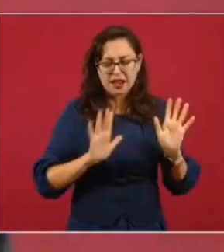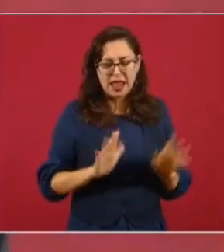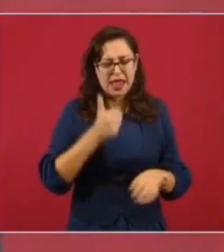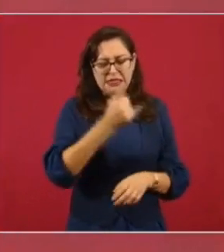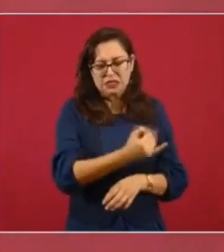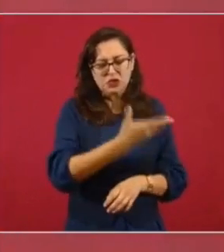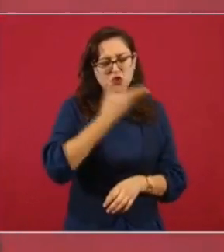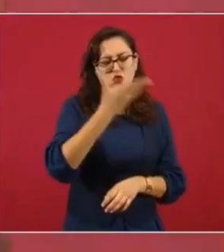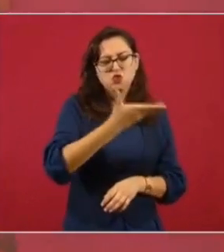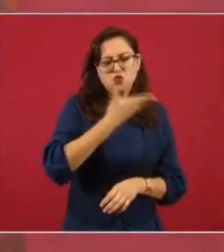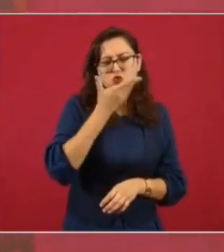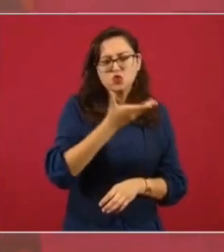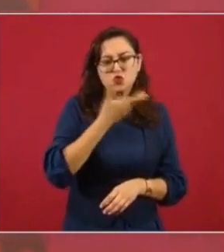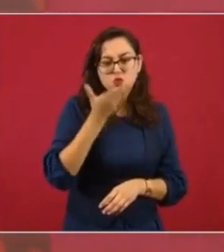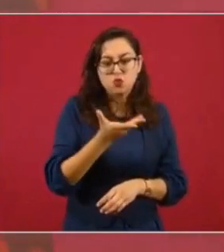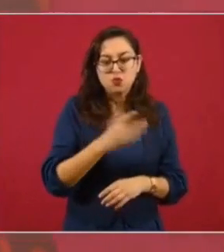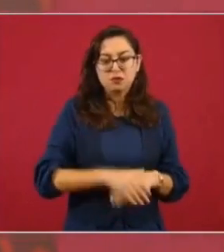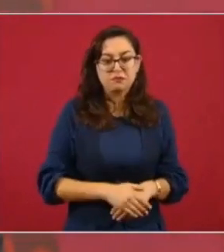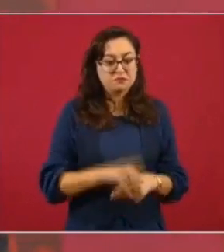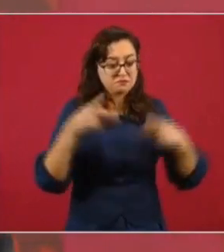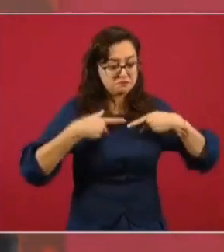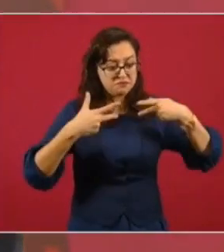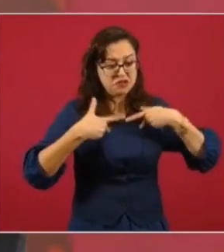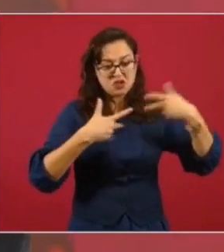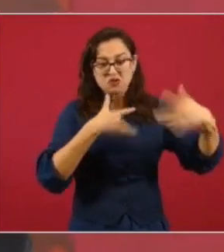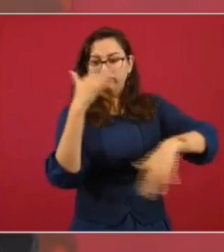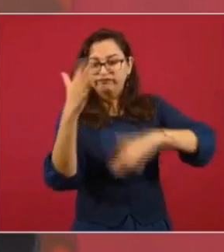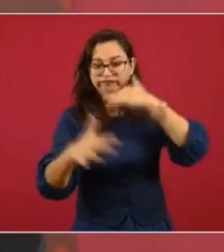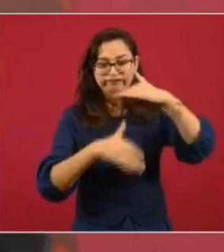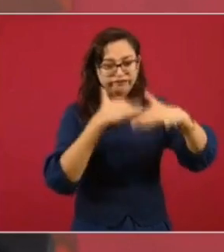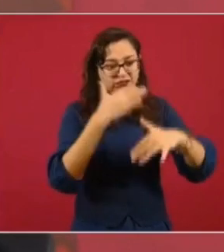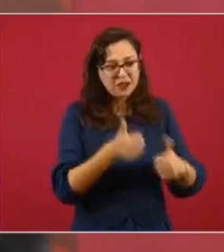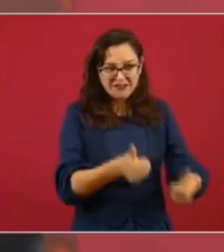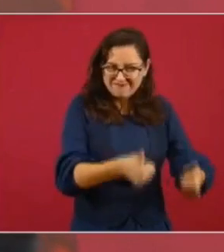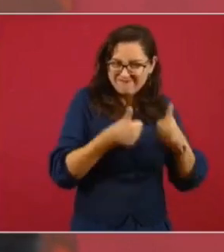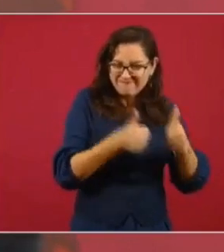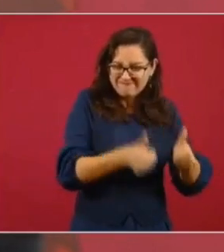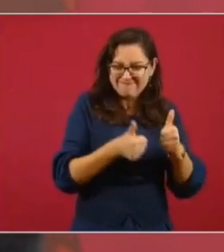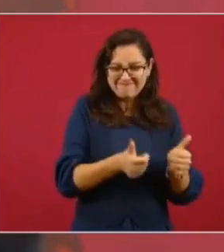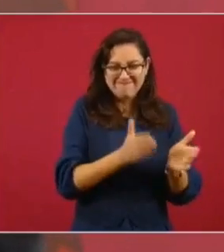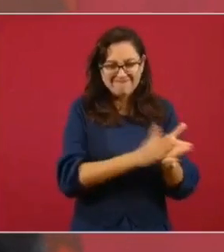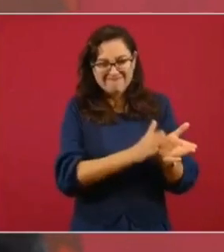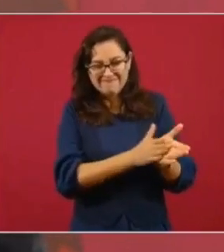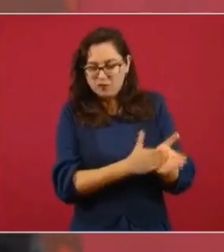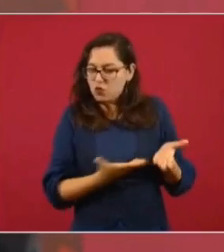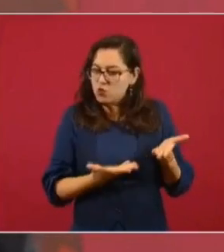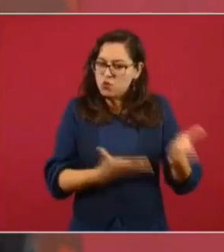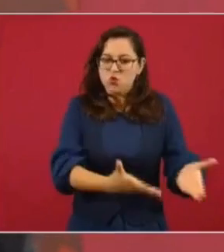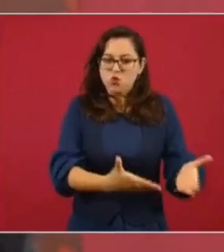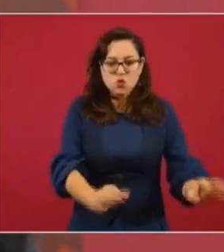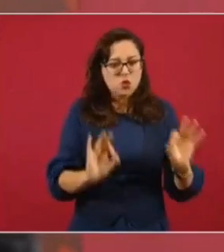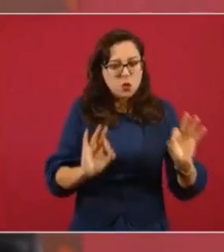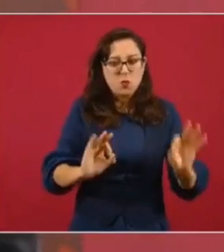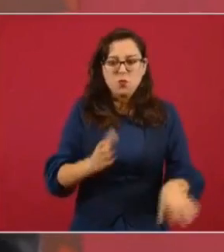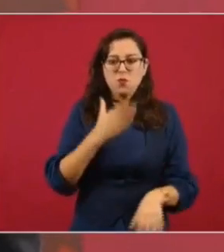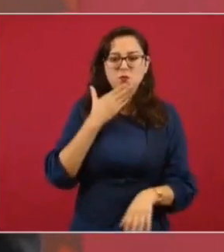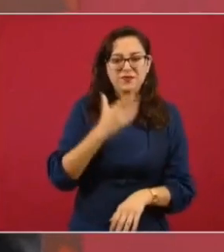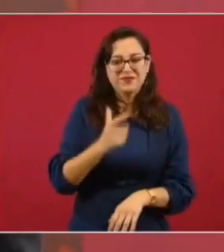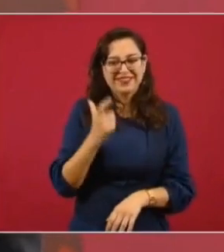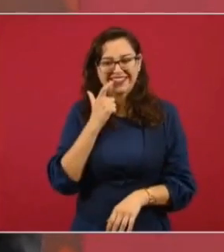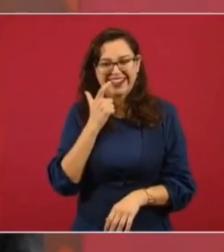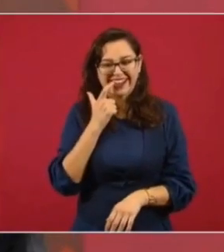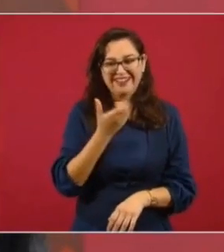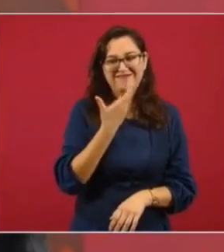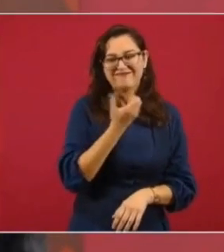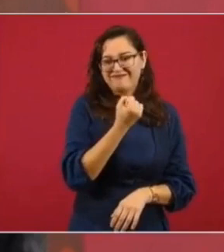Se le aplaudía al corrupto, se le ponía de ejemplo. El que